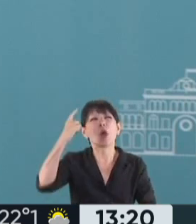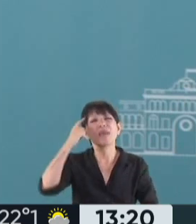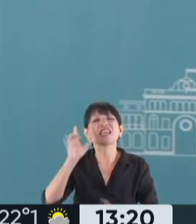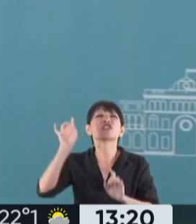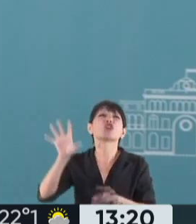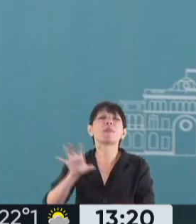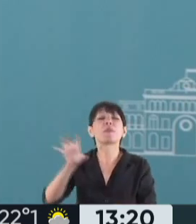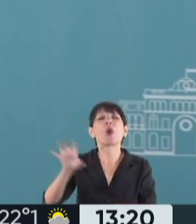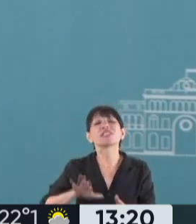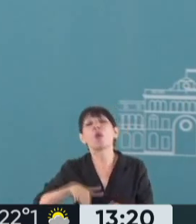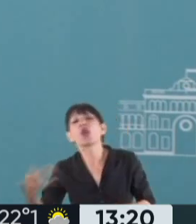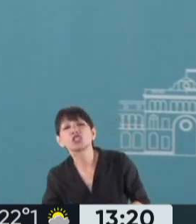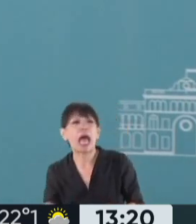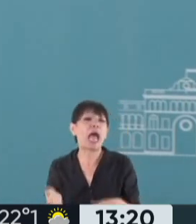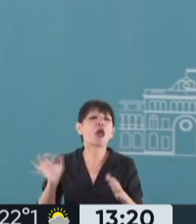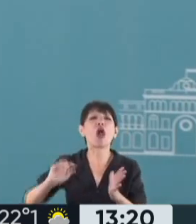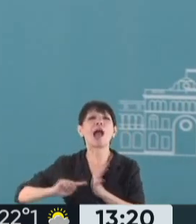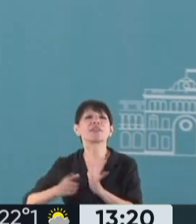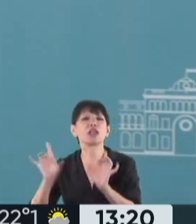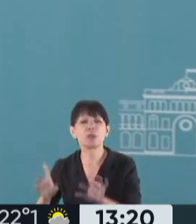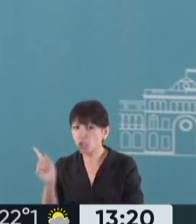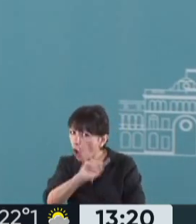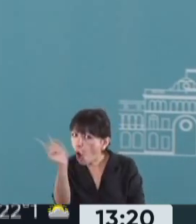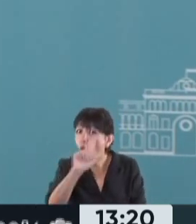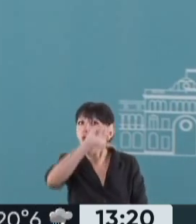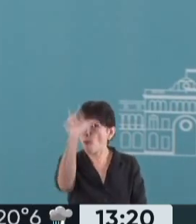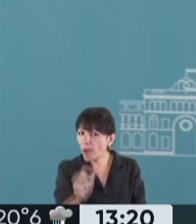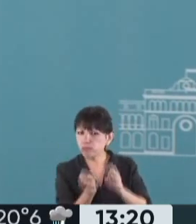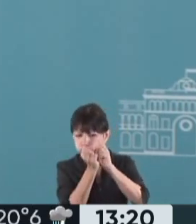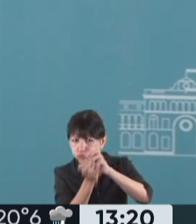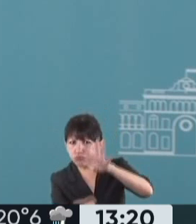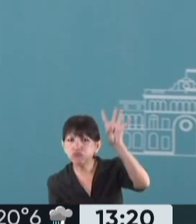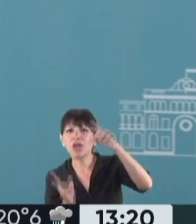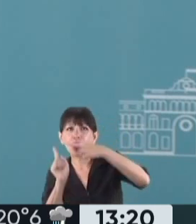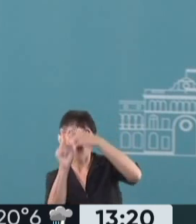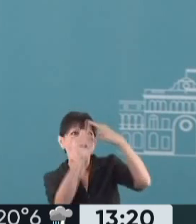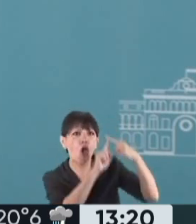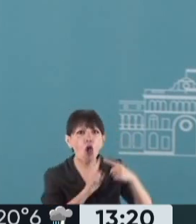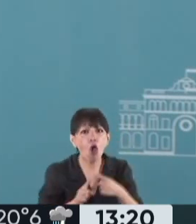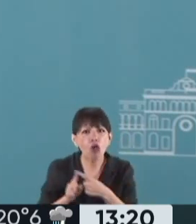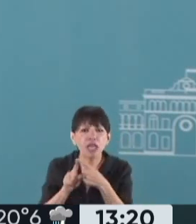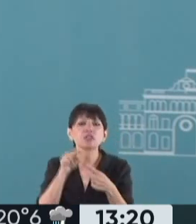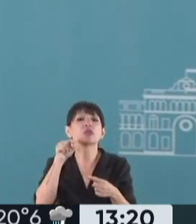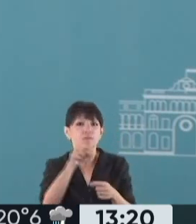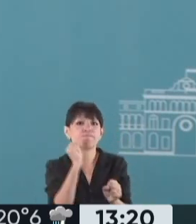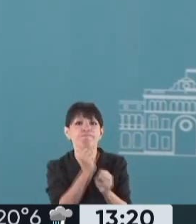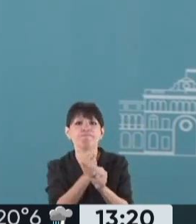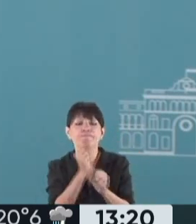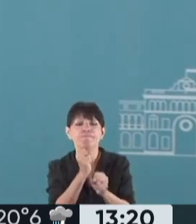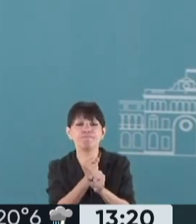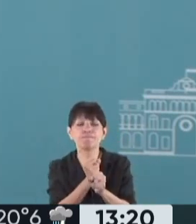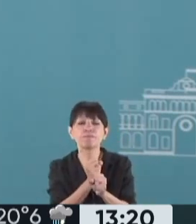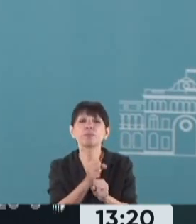partidos alrededor de la ciudad de Buenos Aires, y la verdad es que no, que es una red muy amplia en todo el país, a través de la cual no solo se puede muchísimas